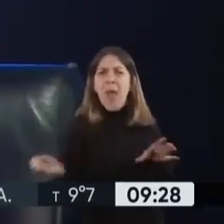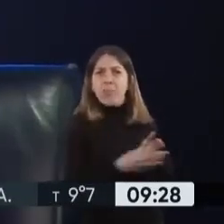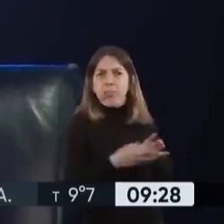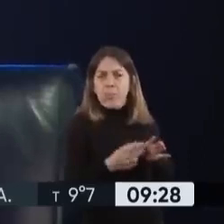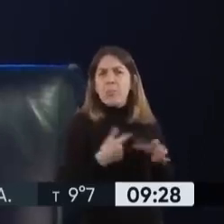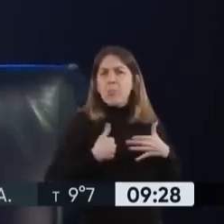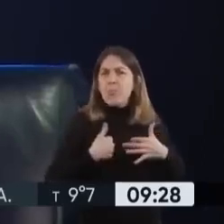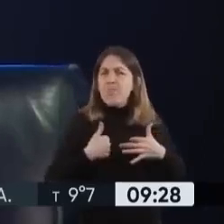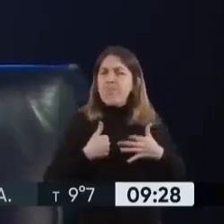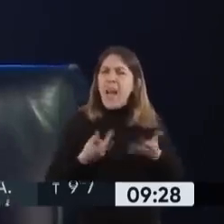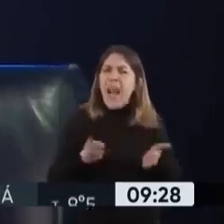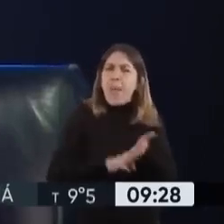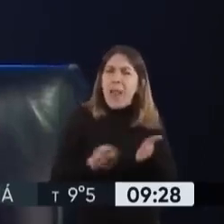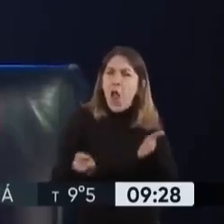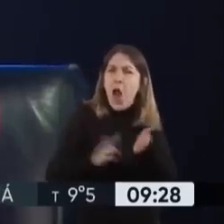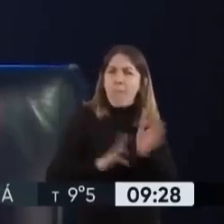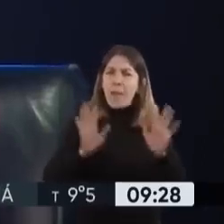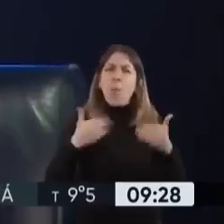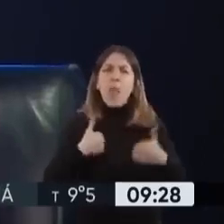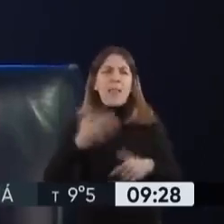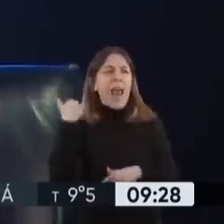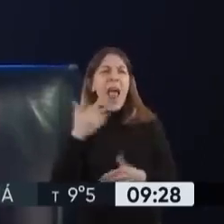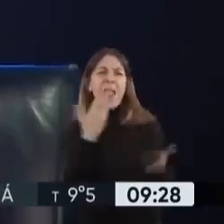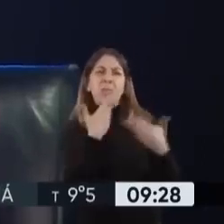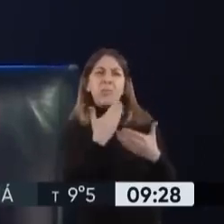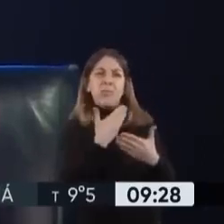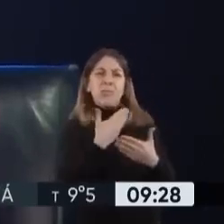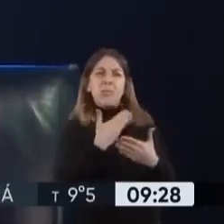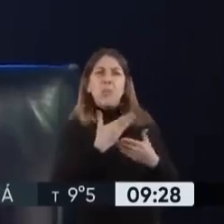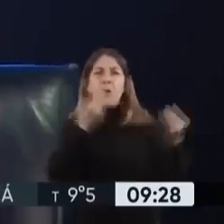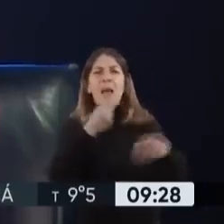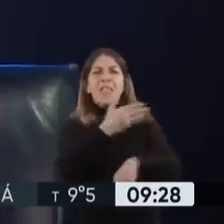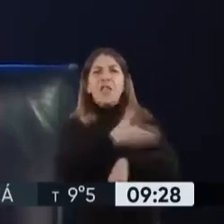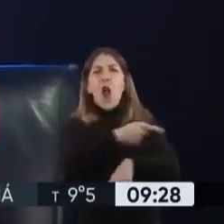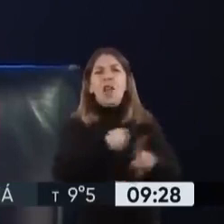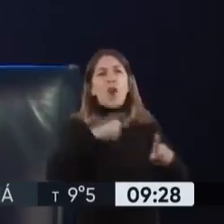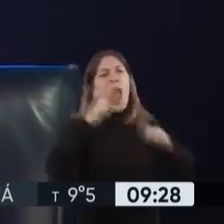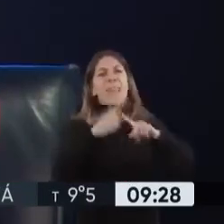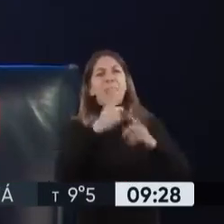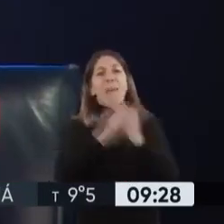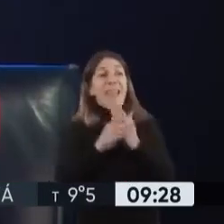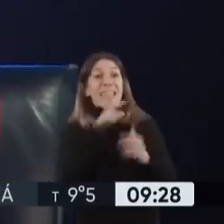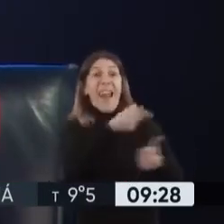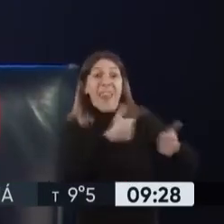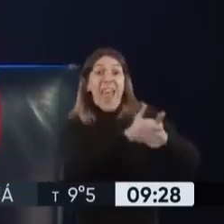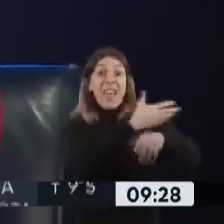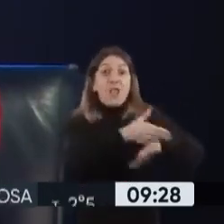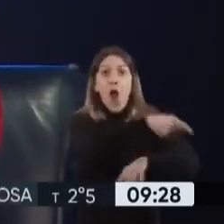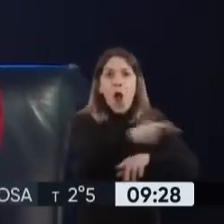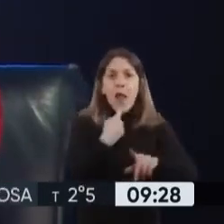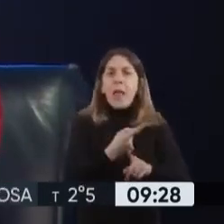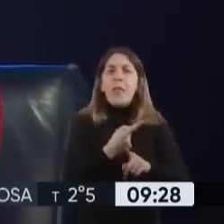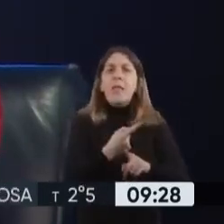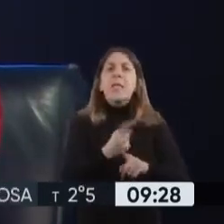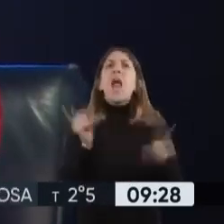es algo que por ahí lo hablábamos mucho con daniel scioli cuando yo la suministra los estados no están para ahorrar que